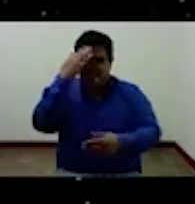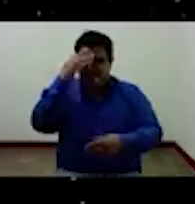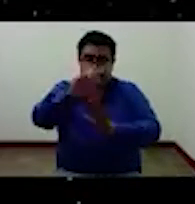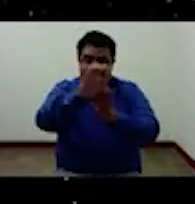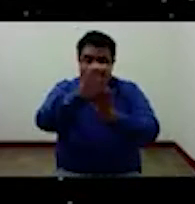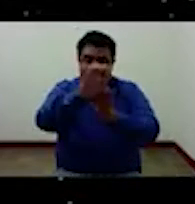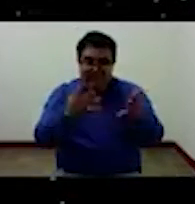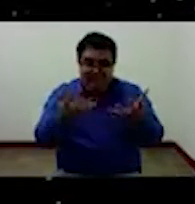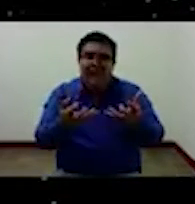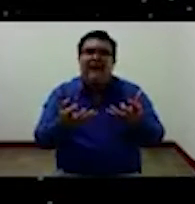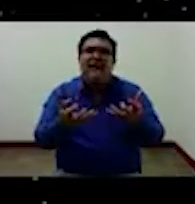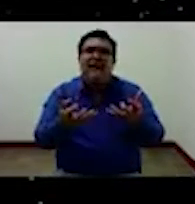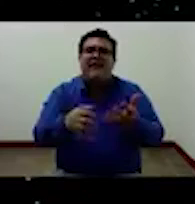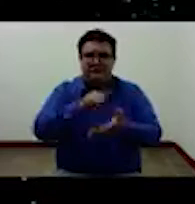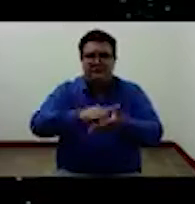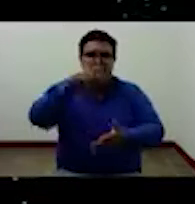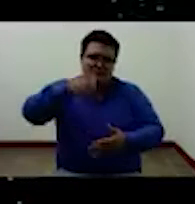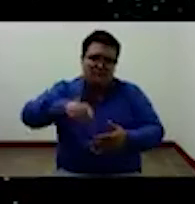seminario.